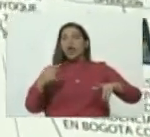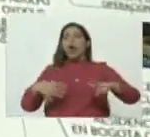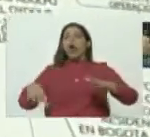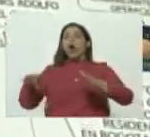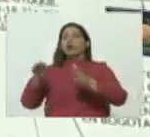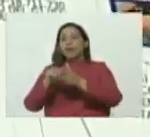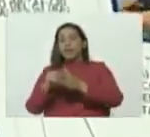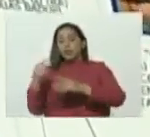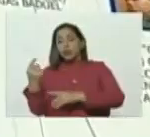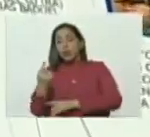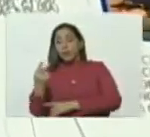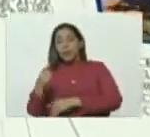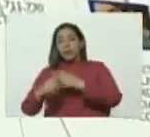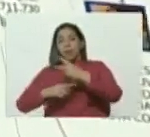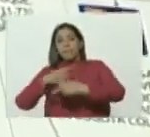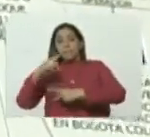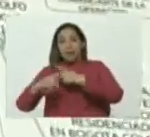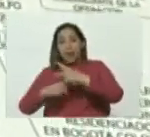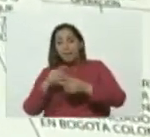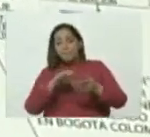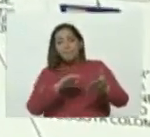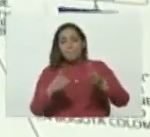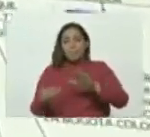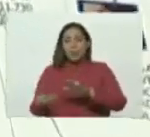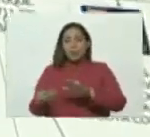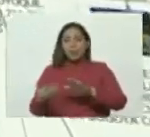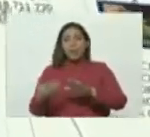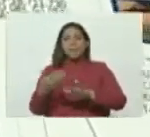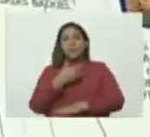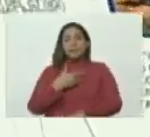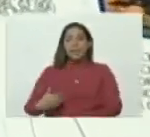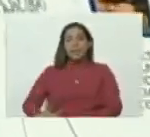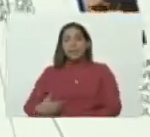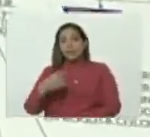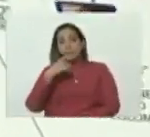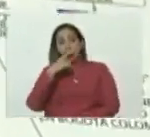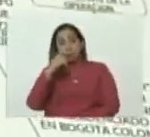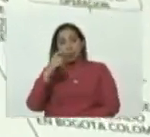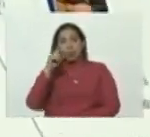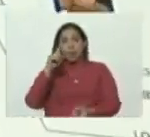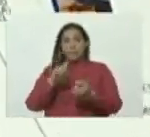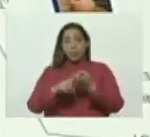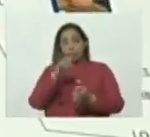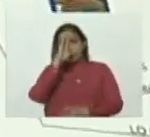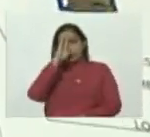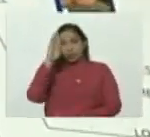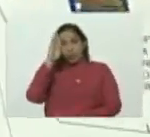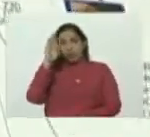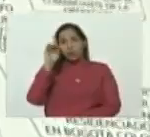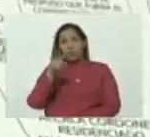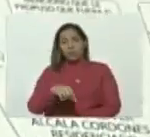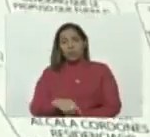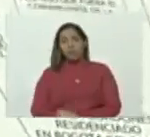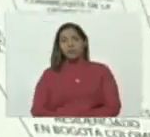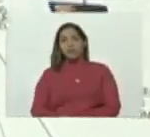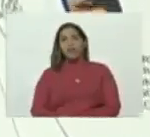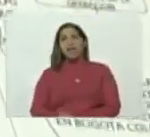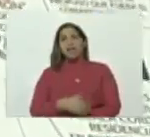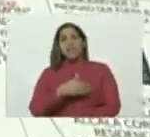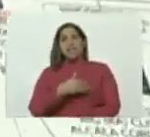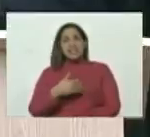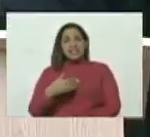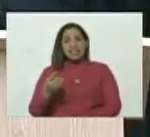no solamente el plan de asesinato del presidente Maduro, de su esposa y de Diosdado Cabello, sino que incluyen a 6 personajes